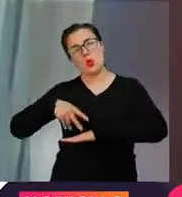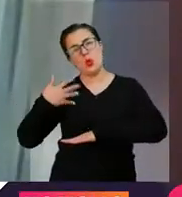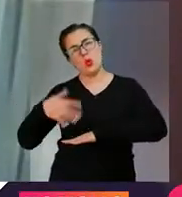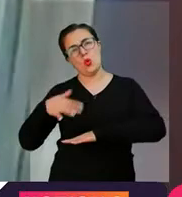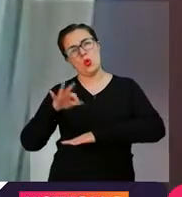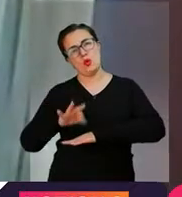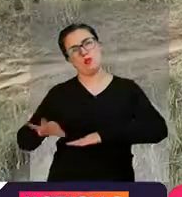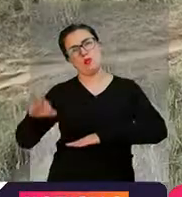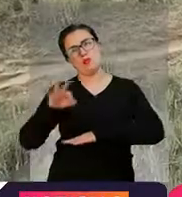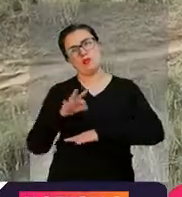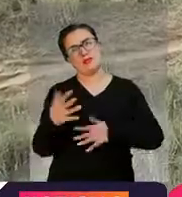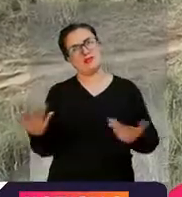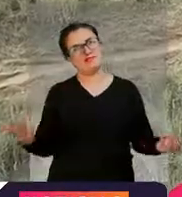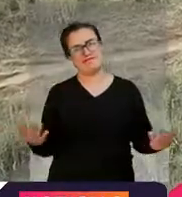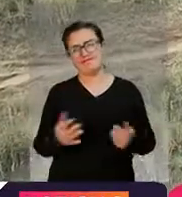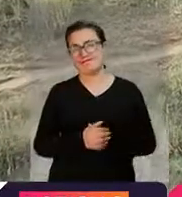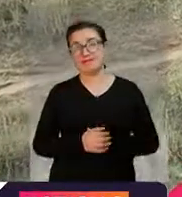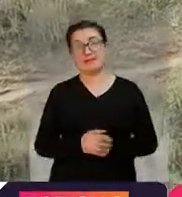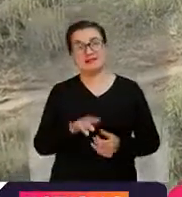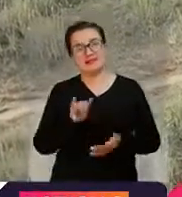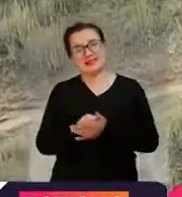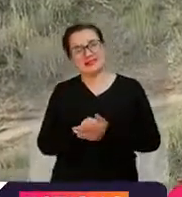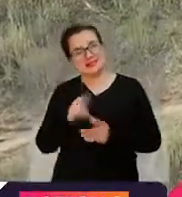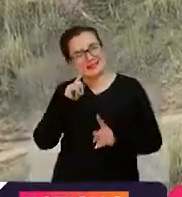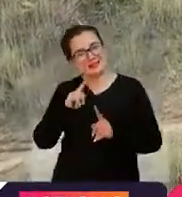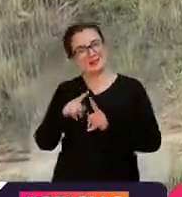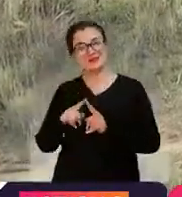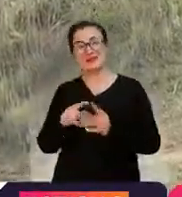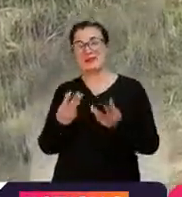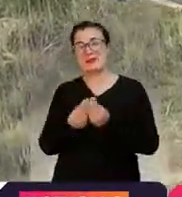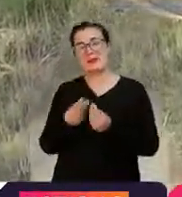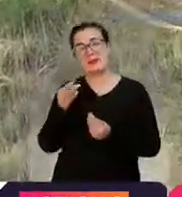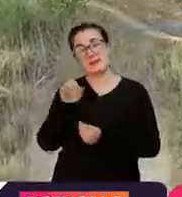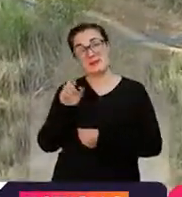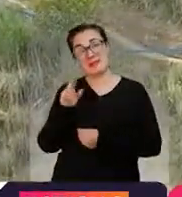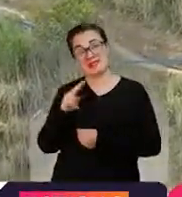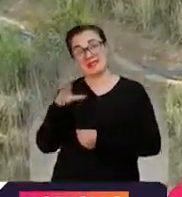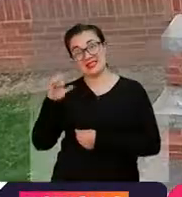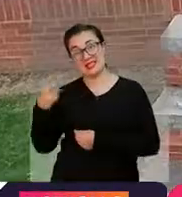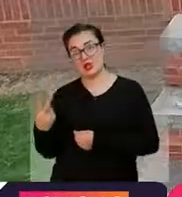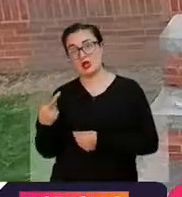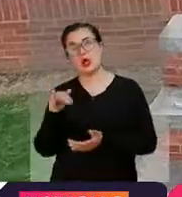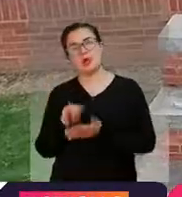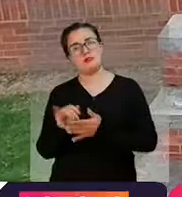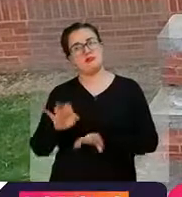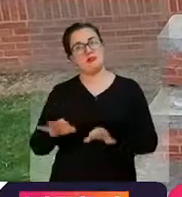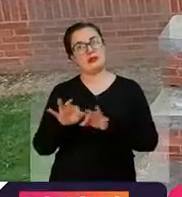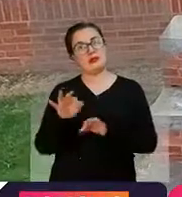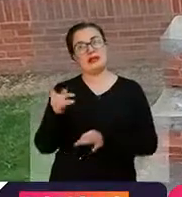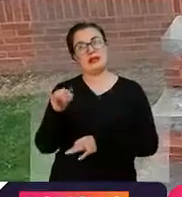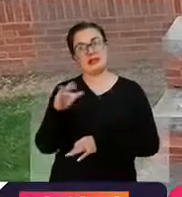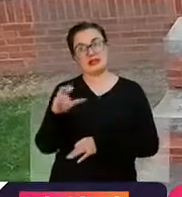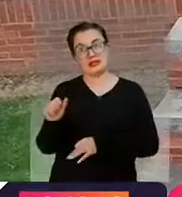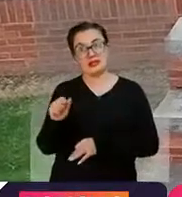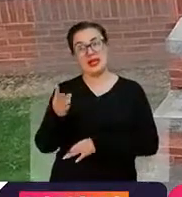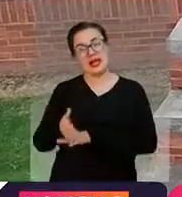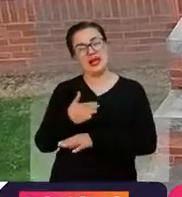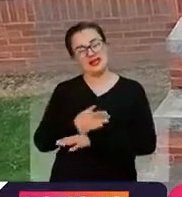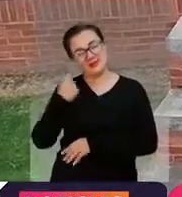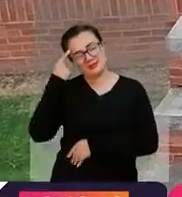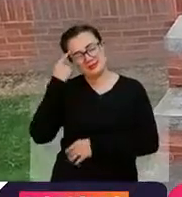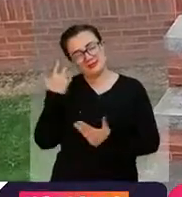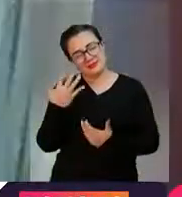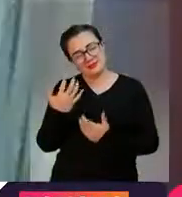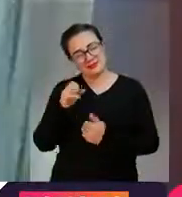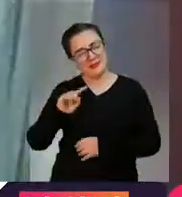es algo indescriptible. Este logro en la categoría Master C2 significa mucho para García Pedraza, a pesar de que en su mente solo quería el